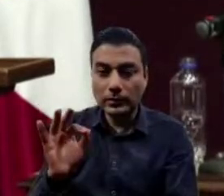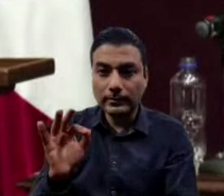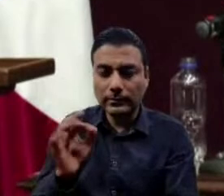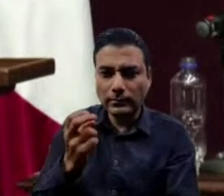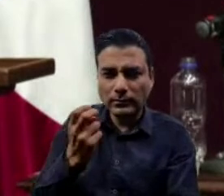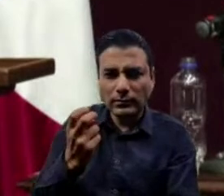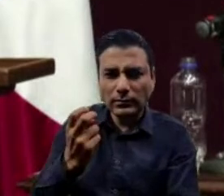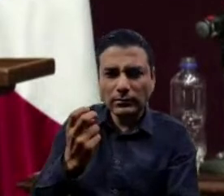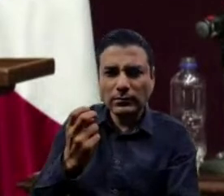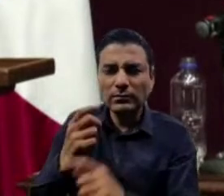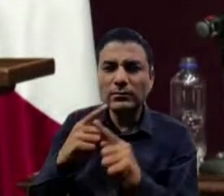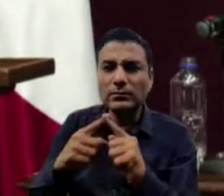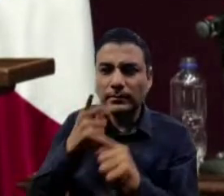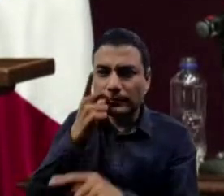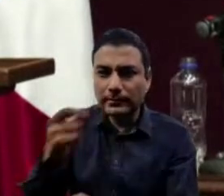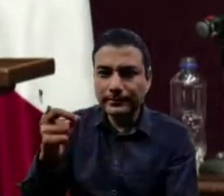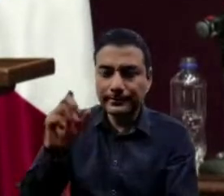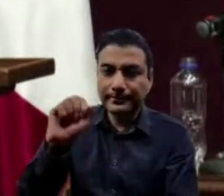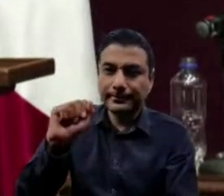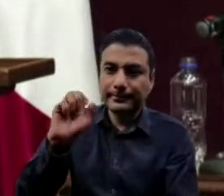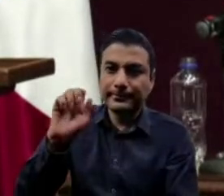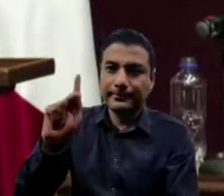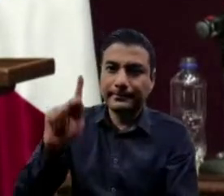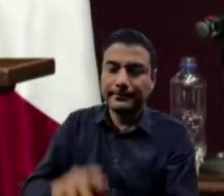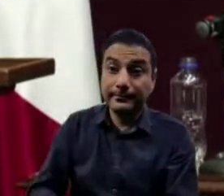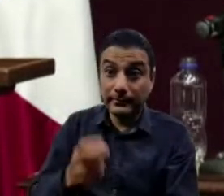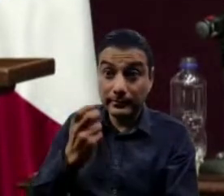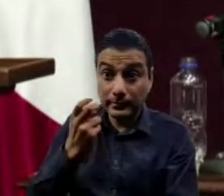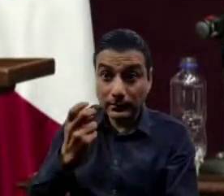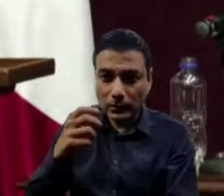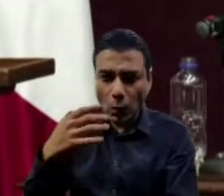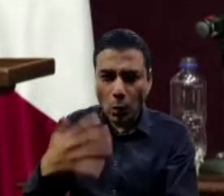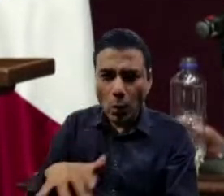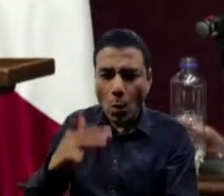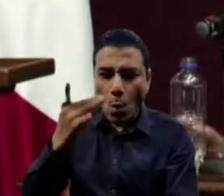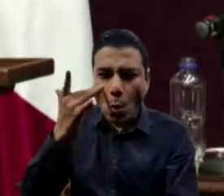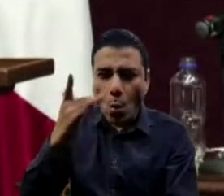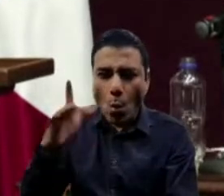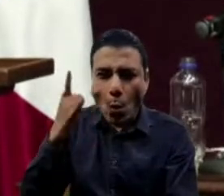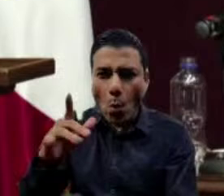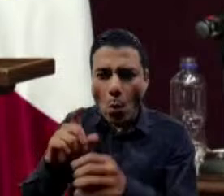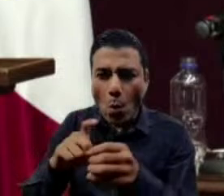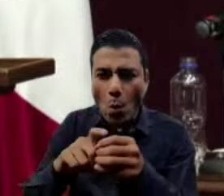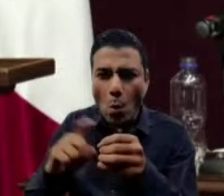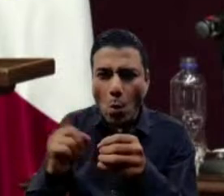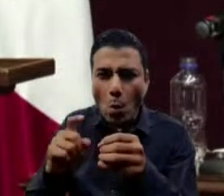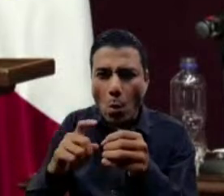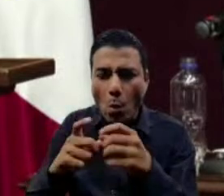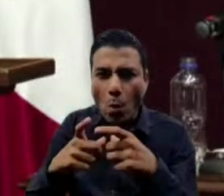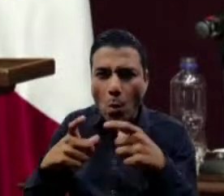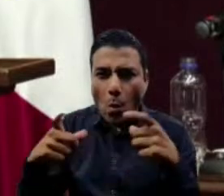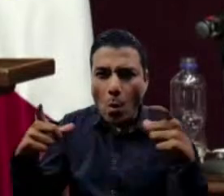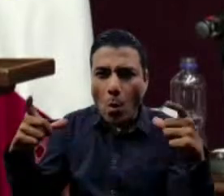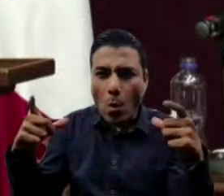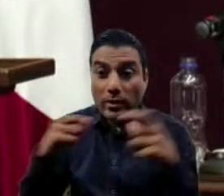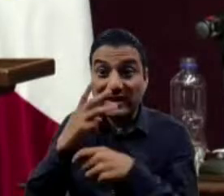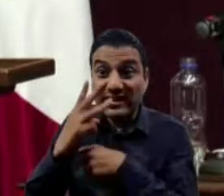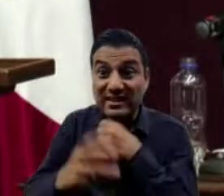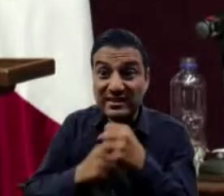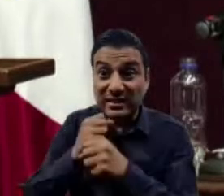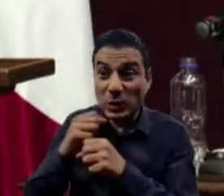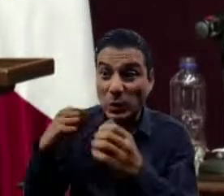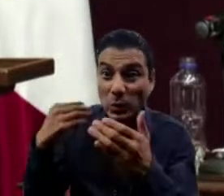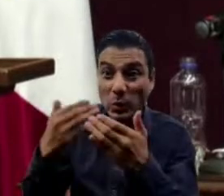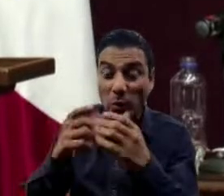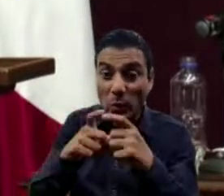Secretaría de Educación Pública como el mayor puntuaje de deserción escolar de los últimos 3 años, incluso por encima de la media